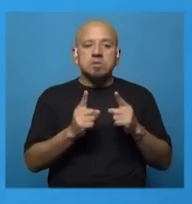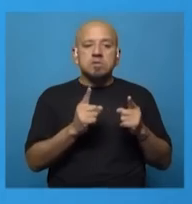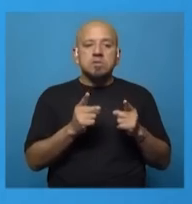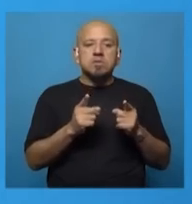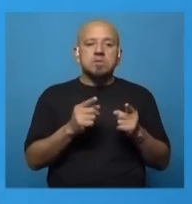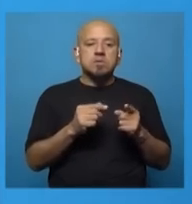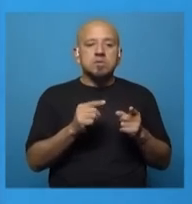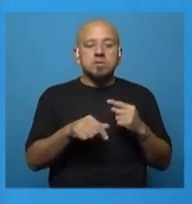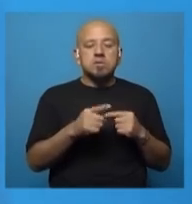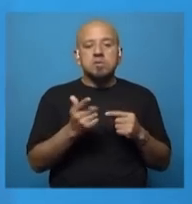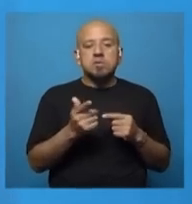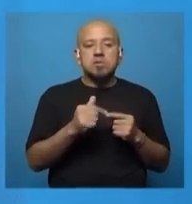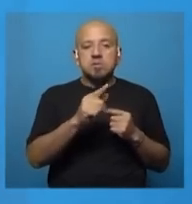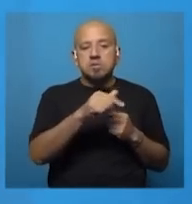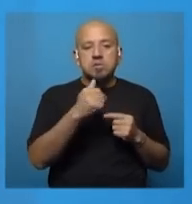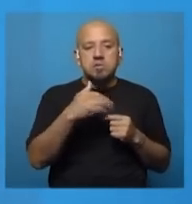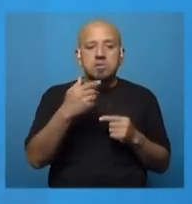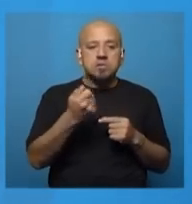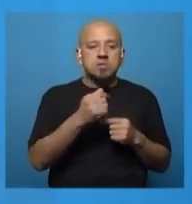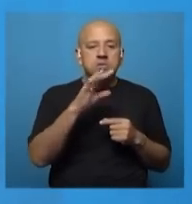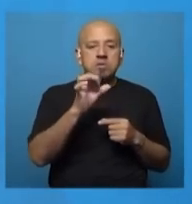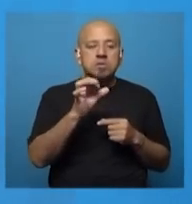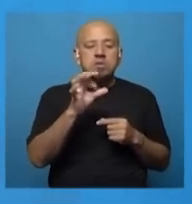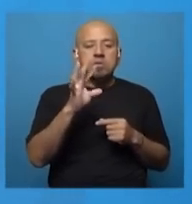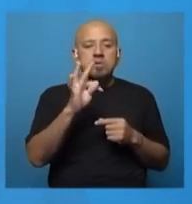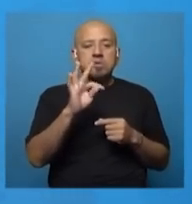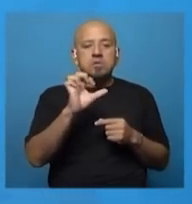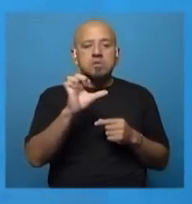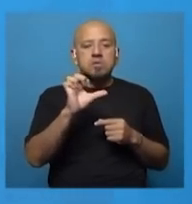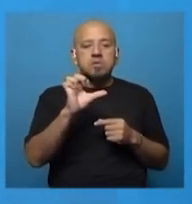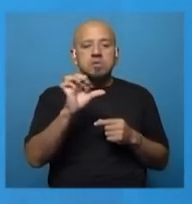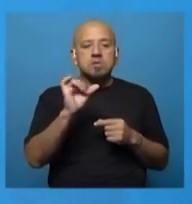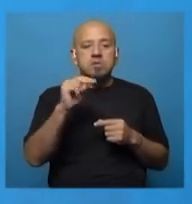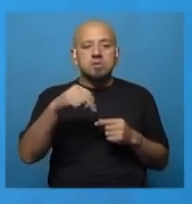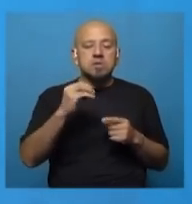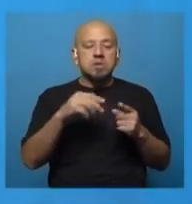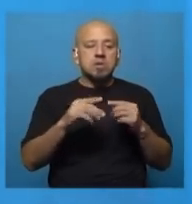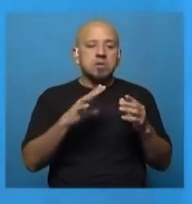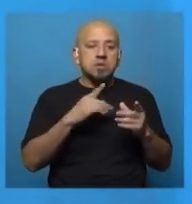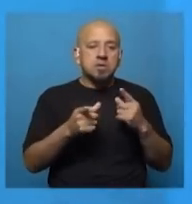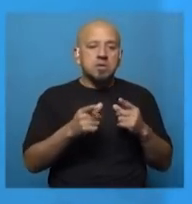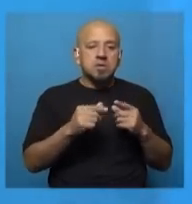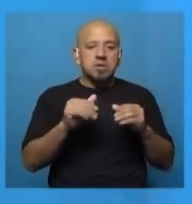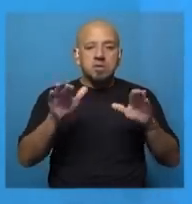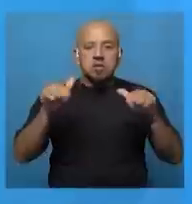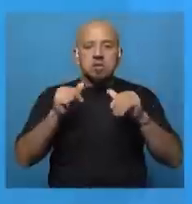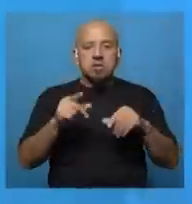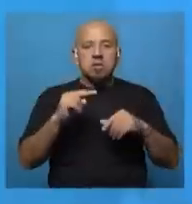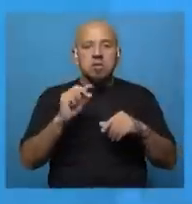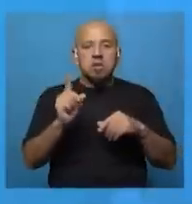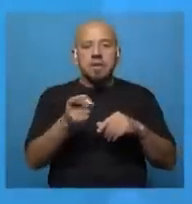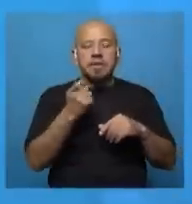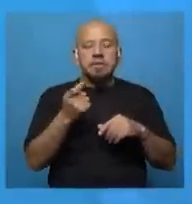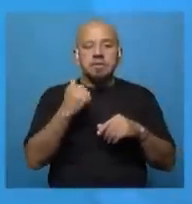incluida una primera comparecencia de de artesiano nos adelantó también ahí que iba a citar a estos dos ex militares